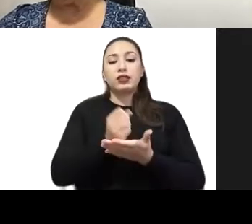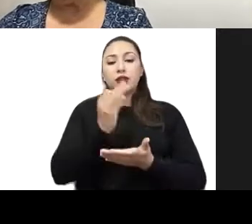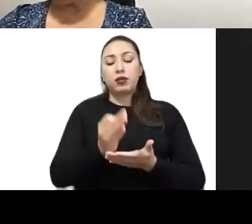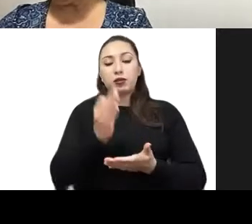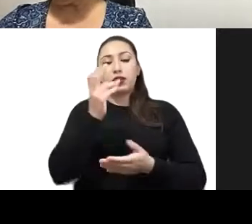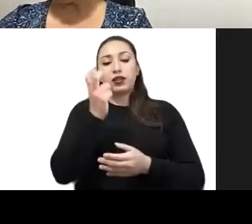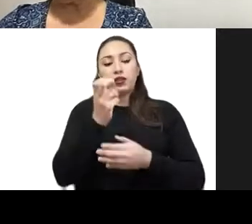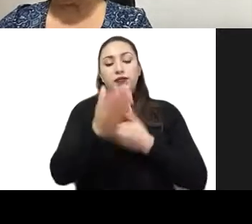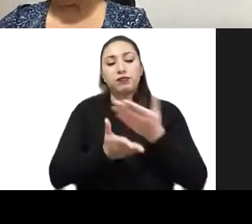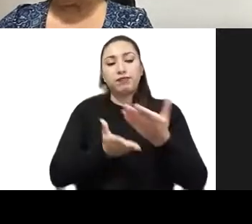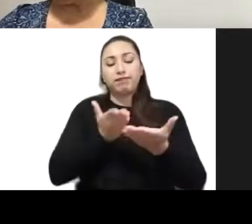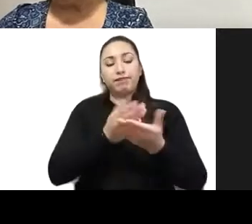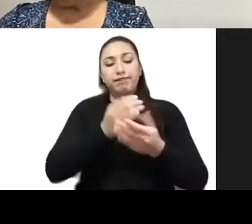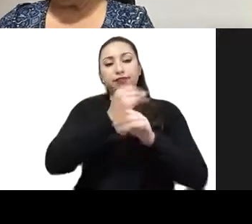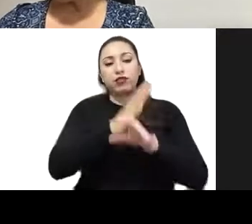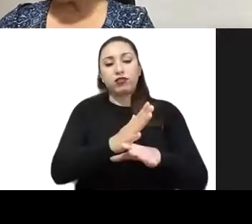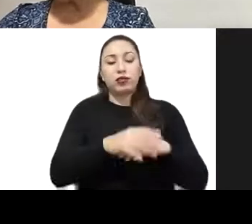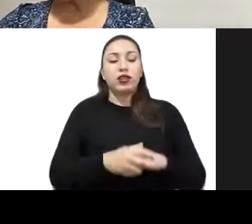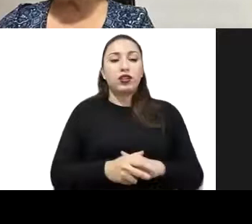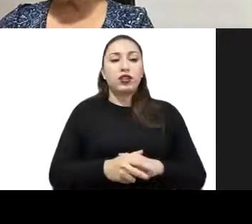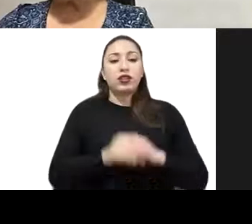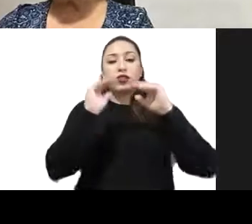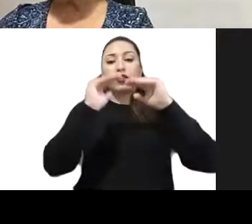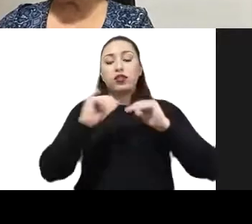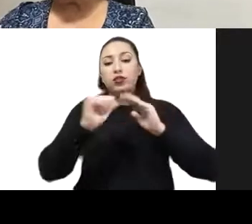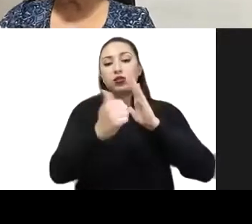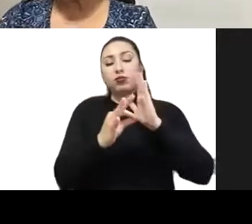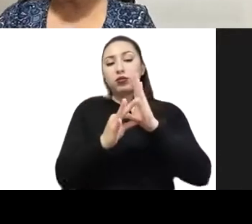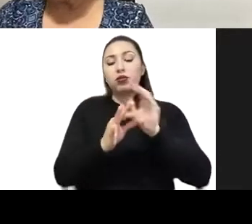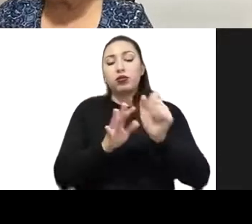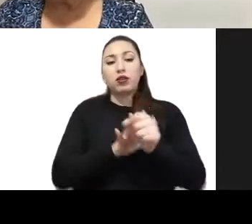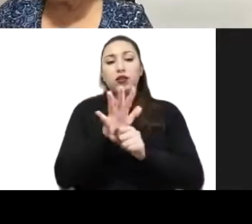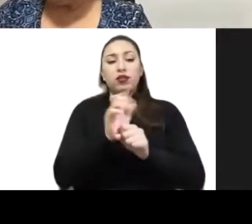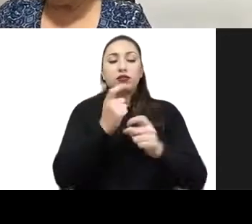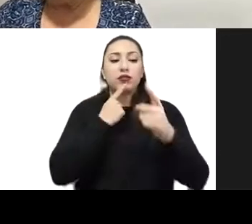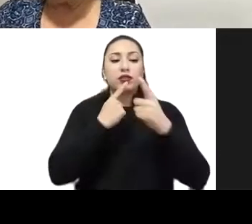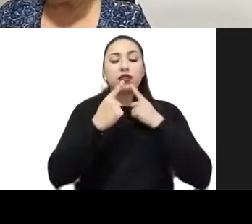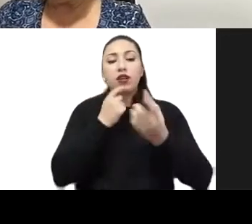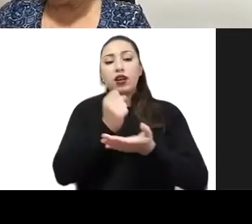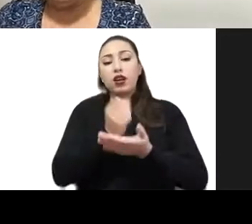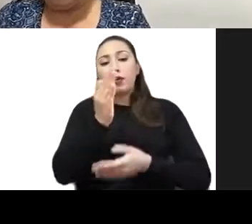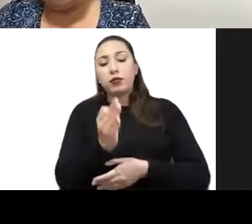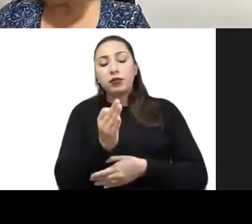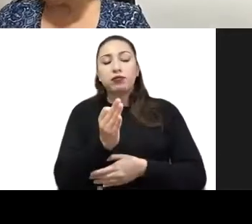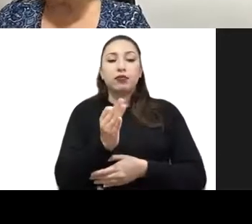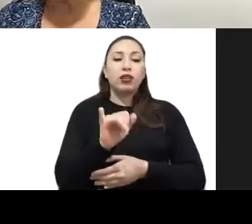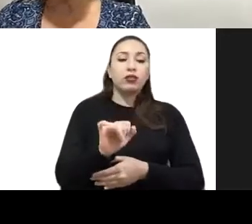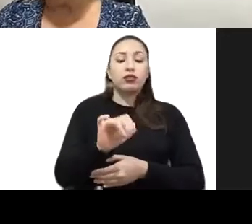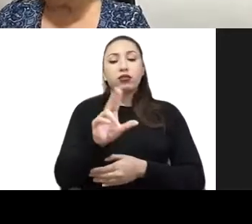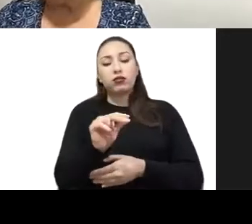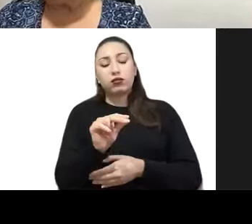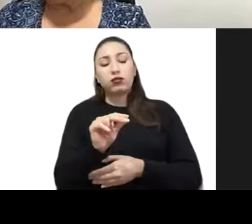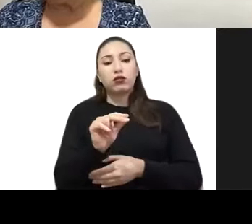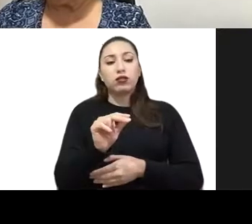presente informe, por lo antes mencionado. El siguiente punto del orden del día es la discusión, análisis y, en su caso,